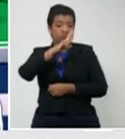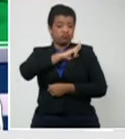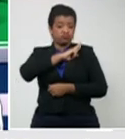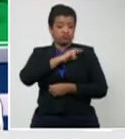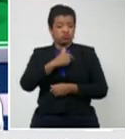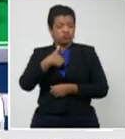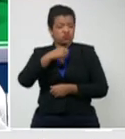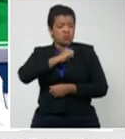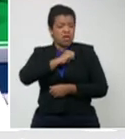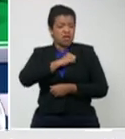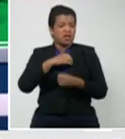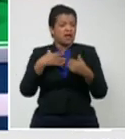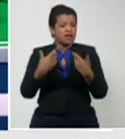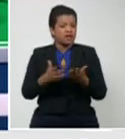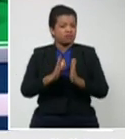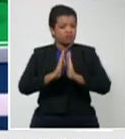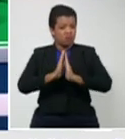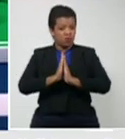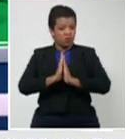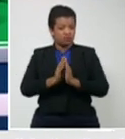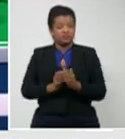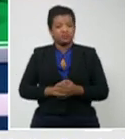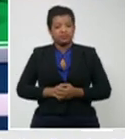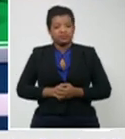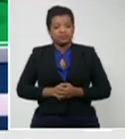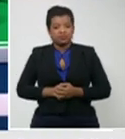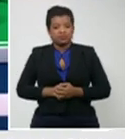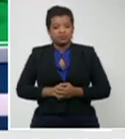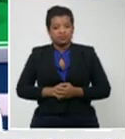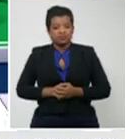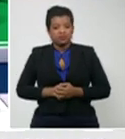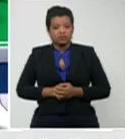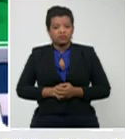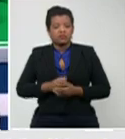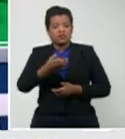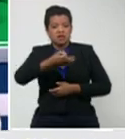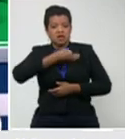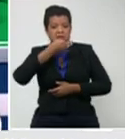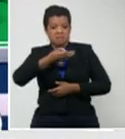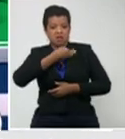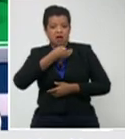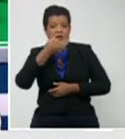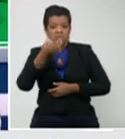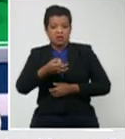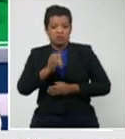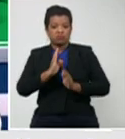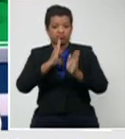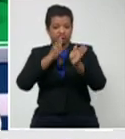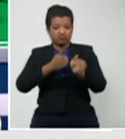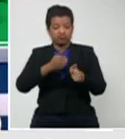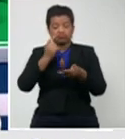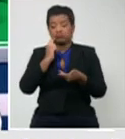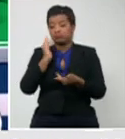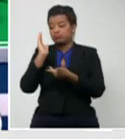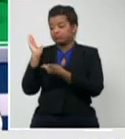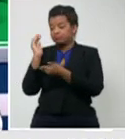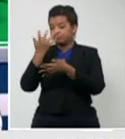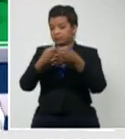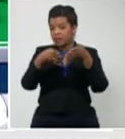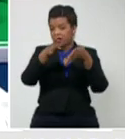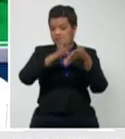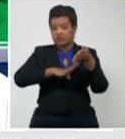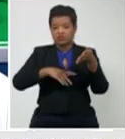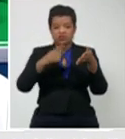permiten, un poco que reforzar lo del comportamiento con un gráfico que habla